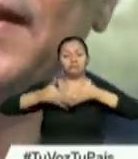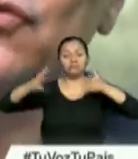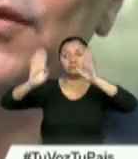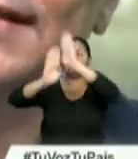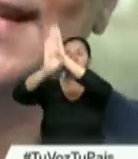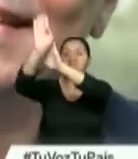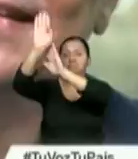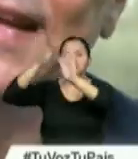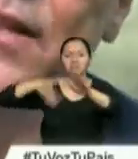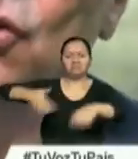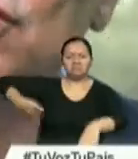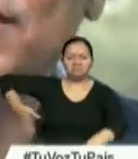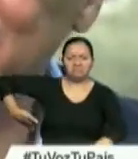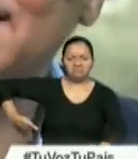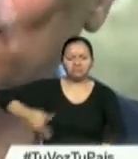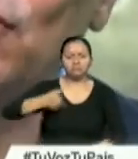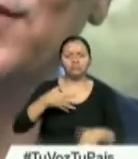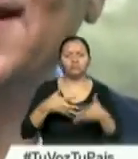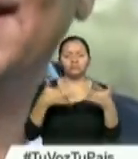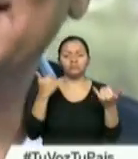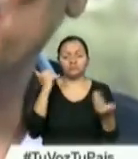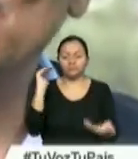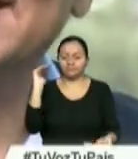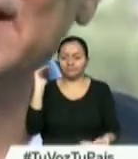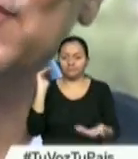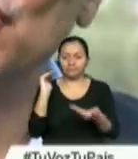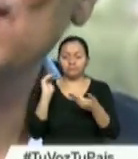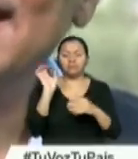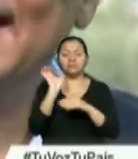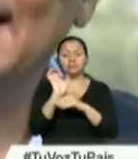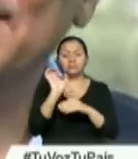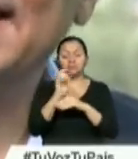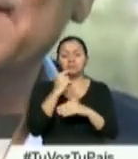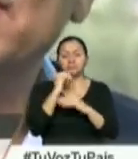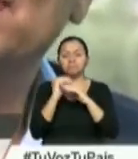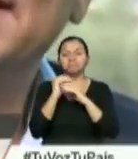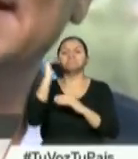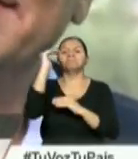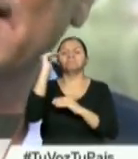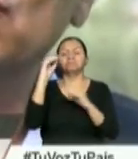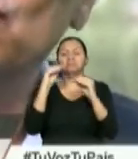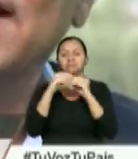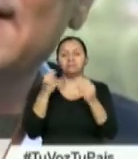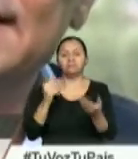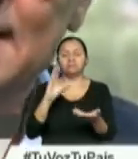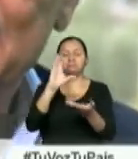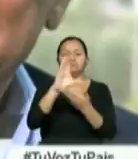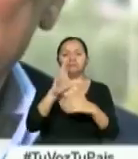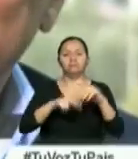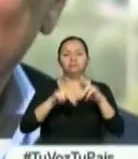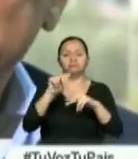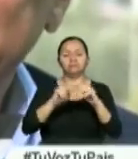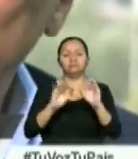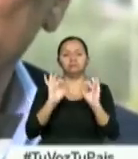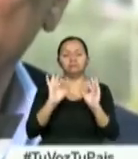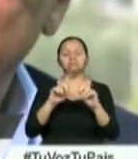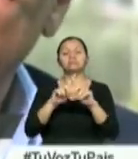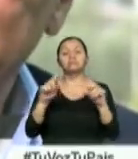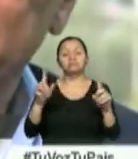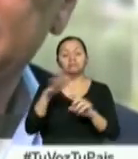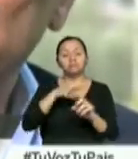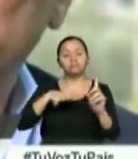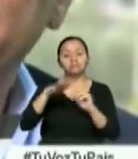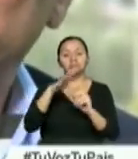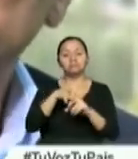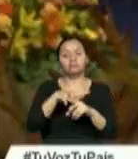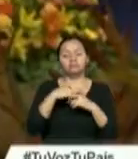sistemático, ha venido descendiendo, quizás Ecuador sea una excepción en la inversión de infraestructura necesaria para estar en condiciones